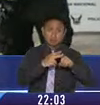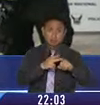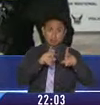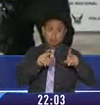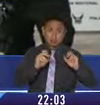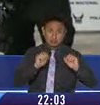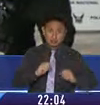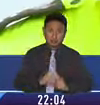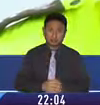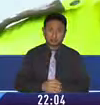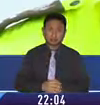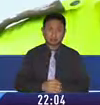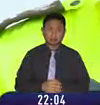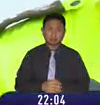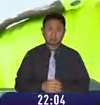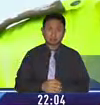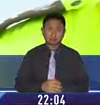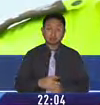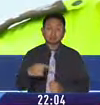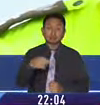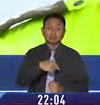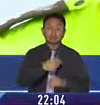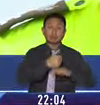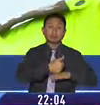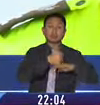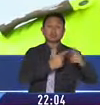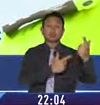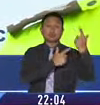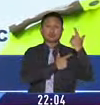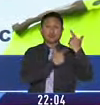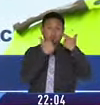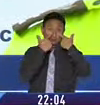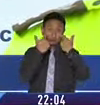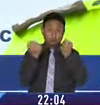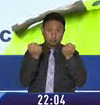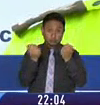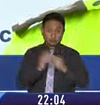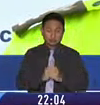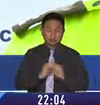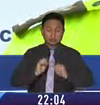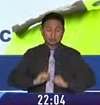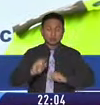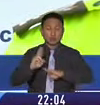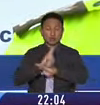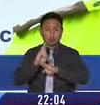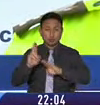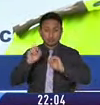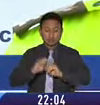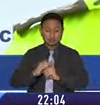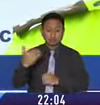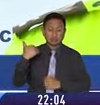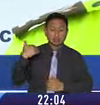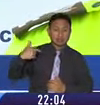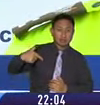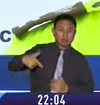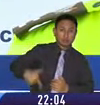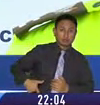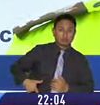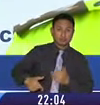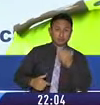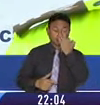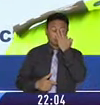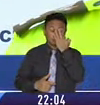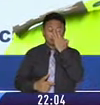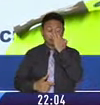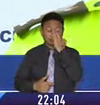su porte y tenencia y éstas están reguladas por las fuerzas armadas para hacer el respectivo uso y el respectivo y tener los respectivos